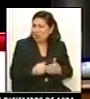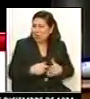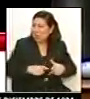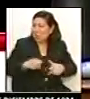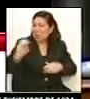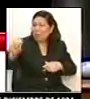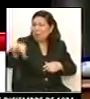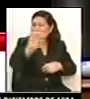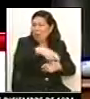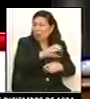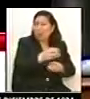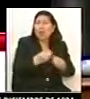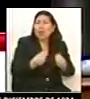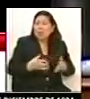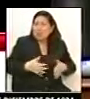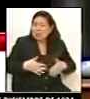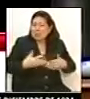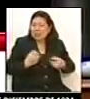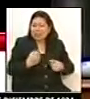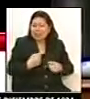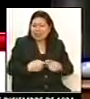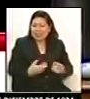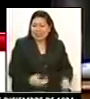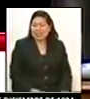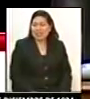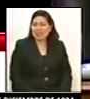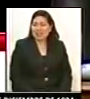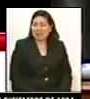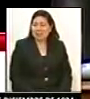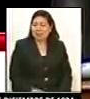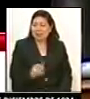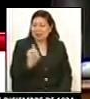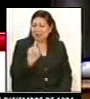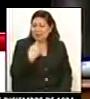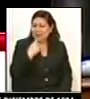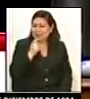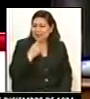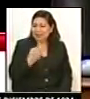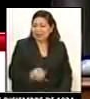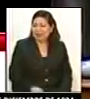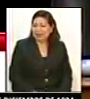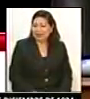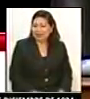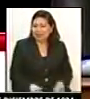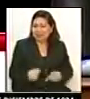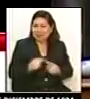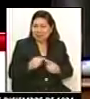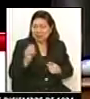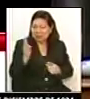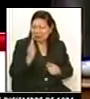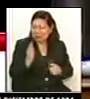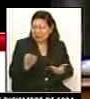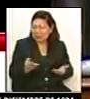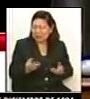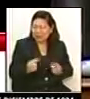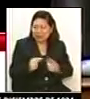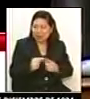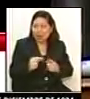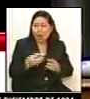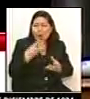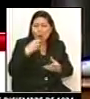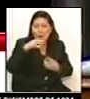zonas. ¿Cómo es posible que se exonere como producto de primera necesidad las nueces del Brasil, los